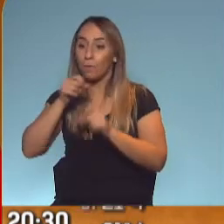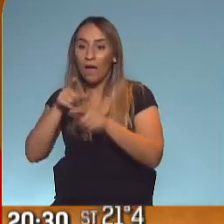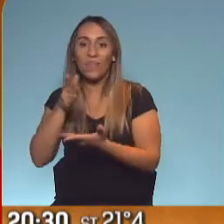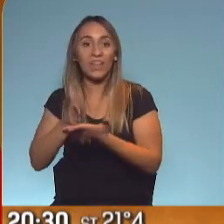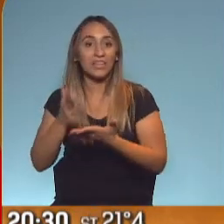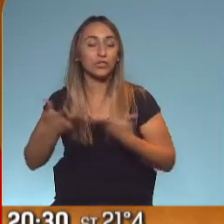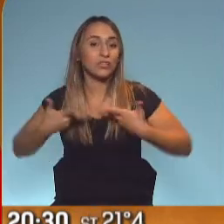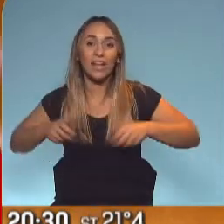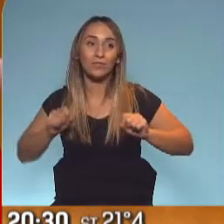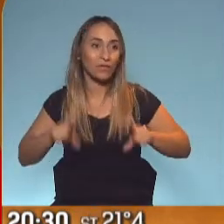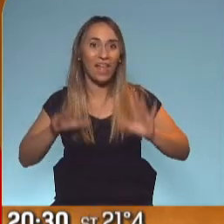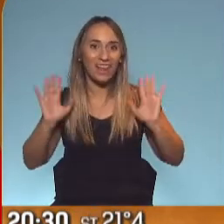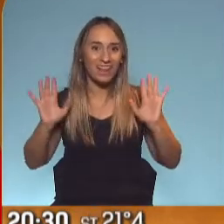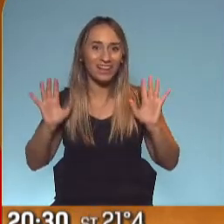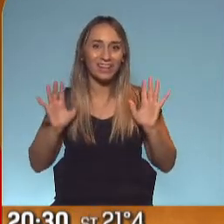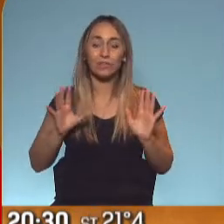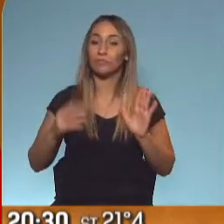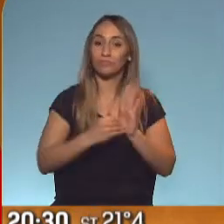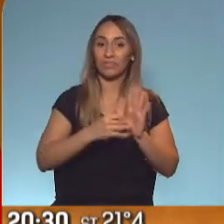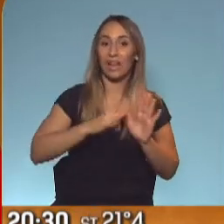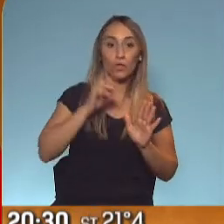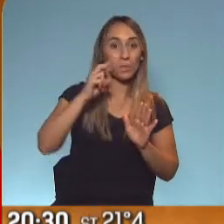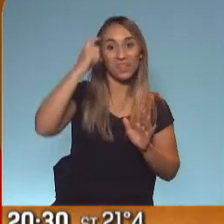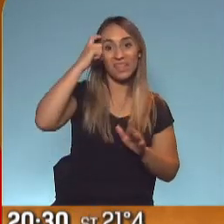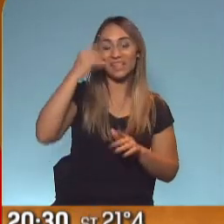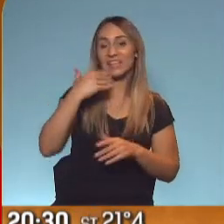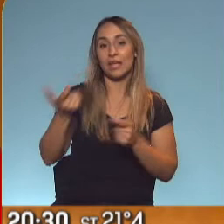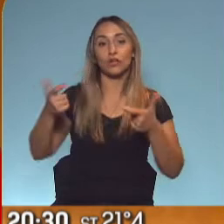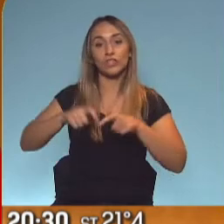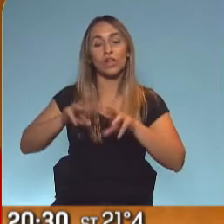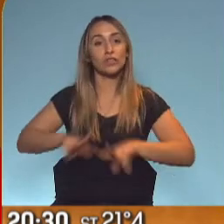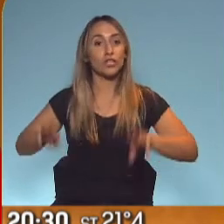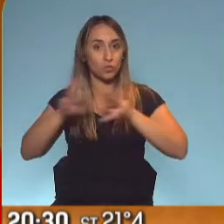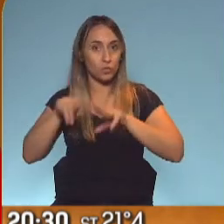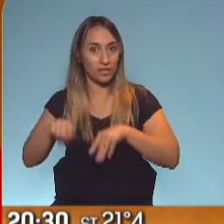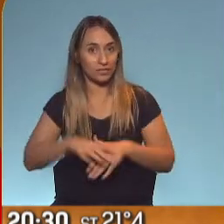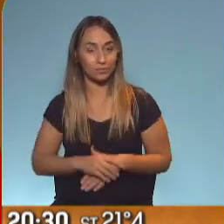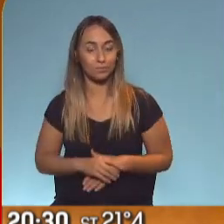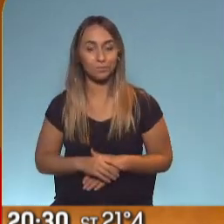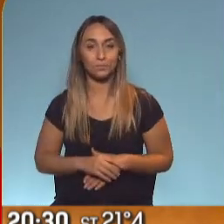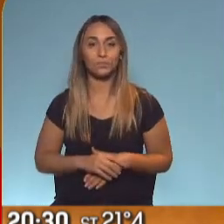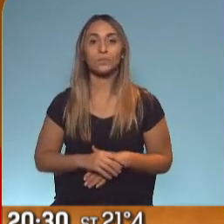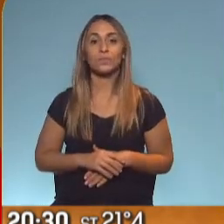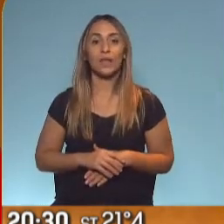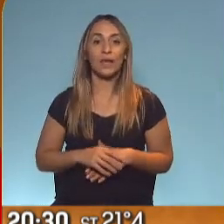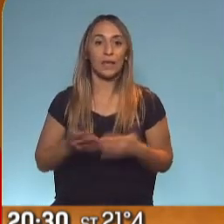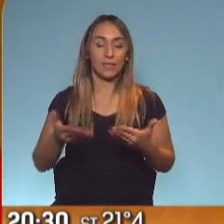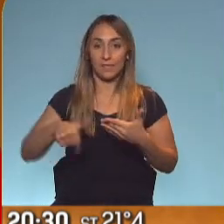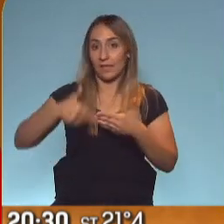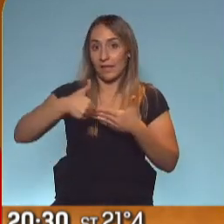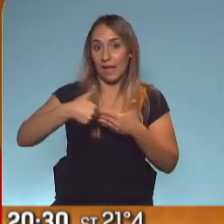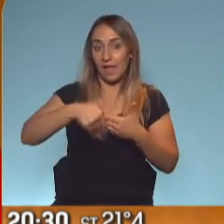año 2010, en el Consejo de Naciones Unidas de Derechos Humanos. Entonces, a partir de ahí,